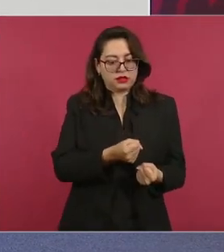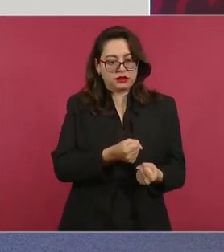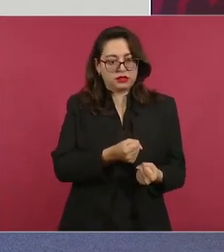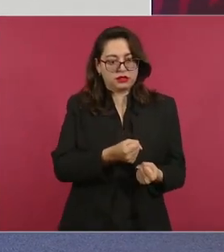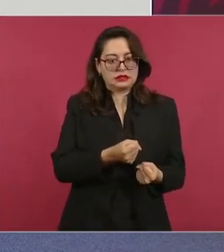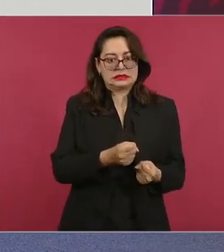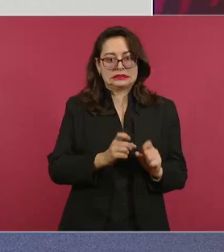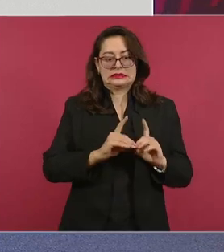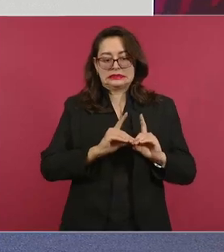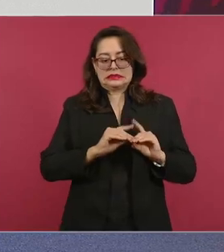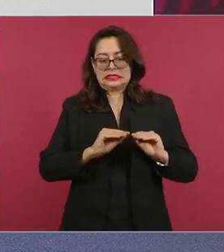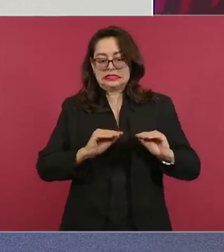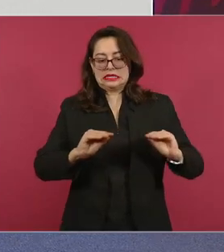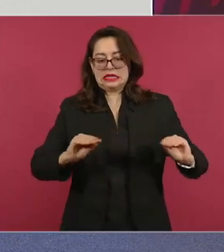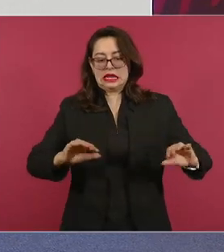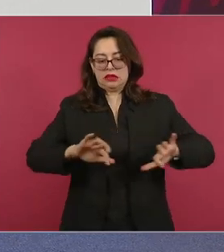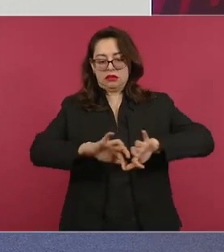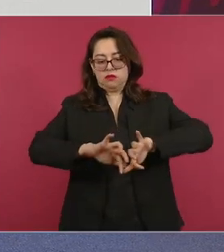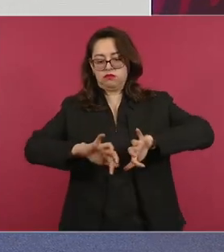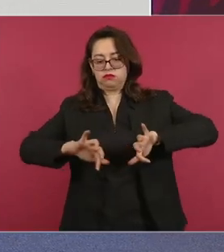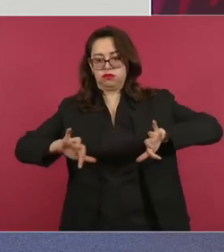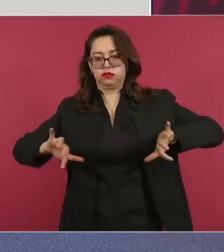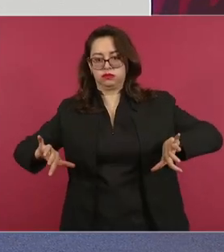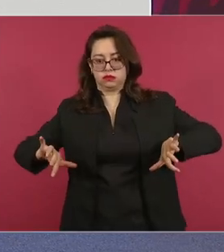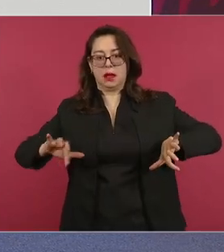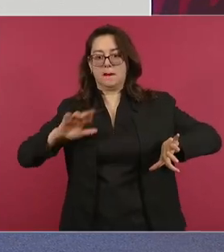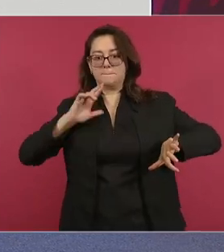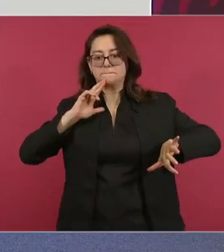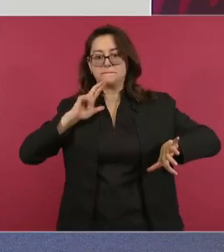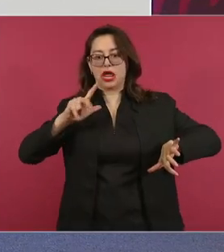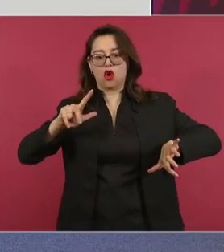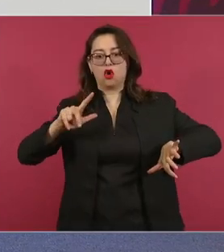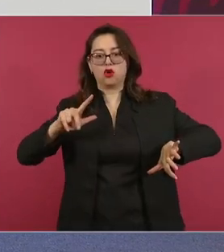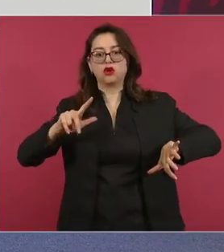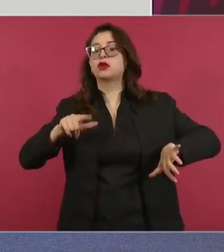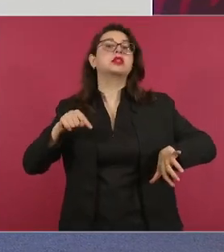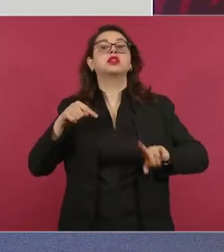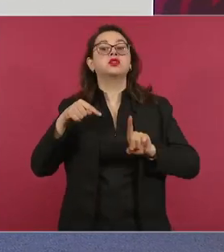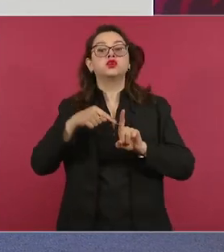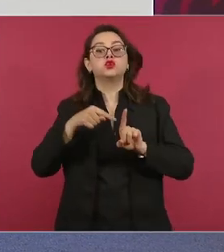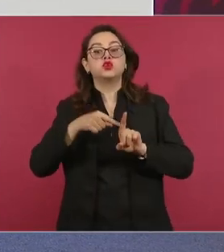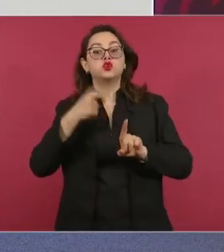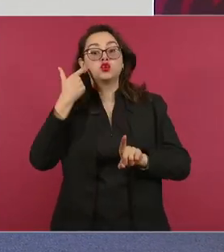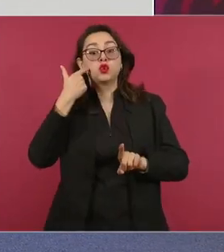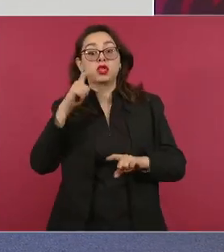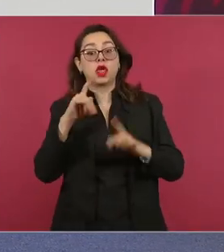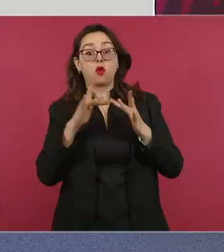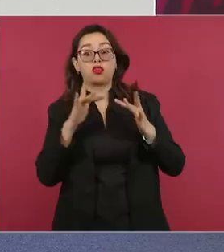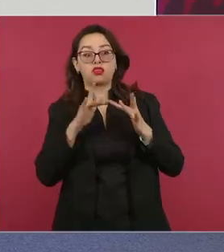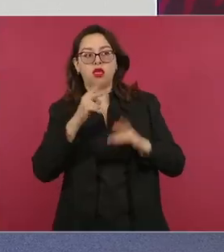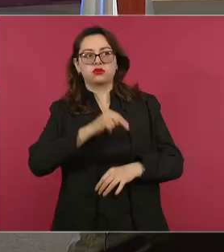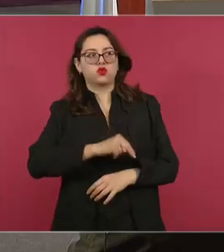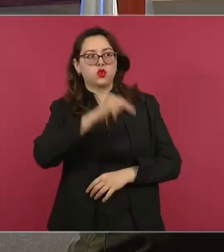el desierto, es mejor el desierto. Entonces, con Porfirio Díaz,